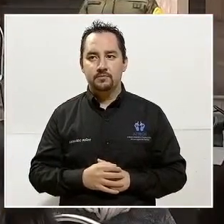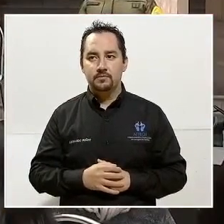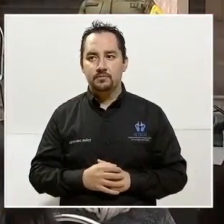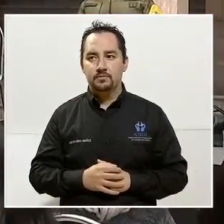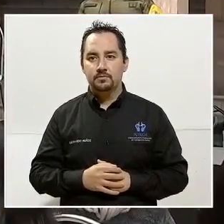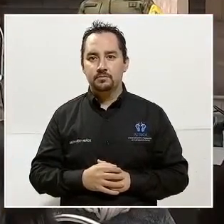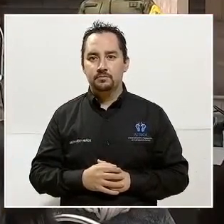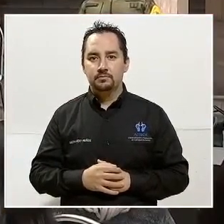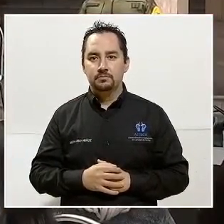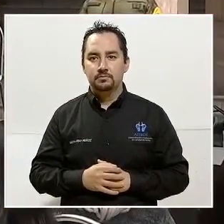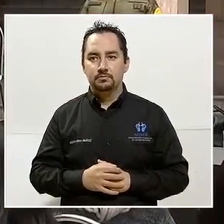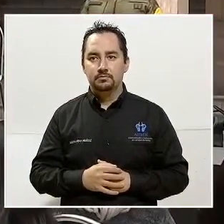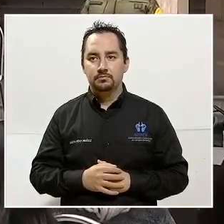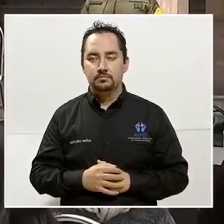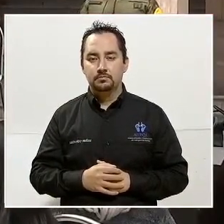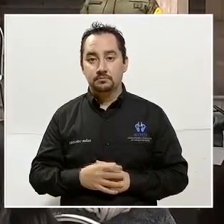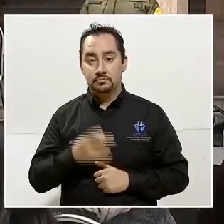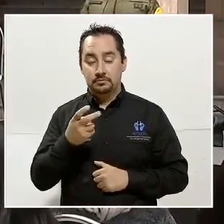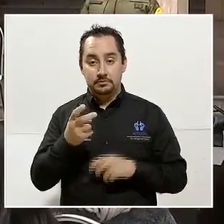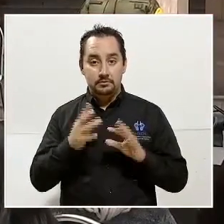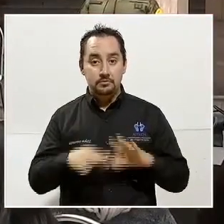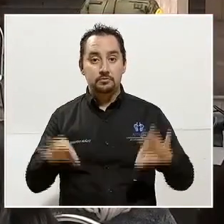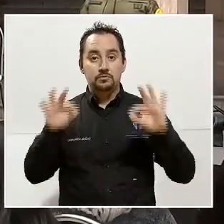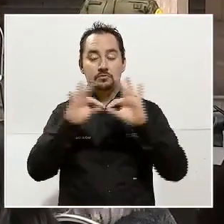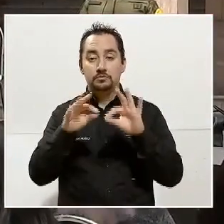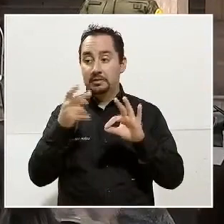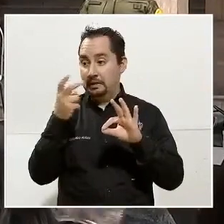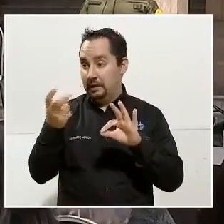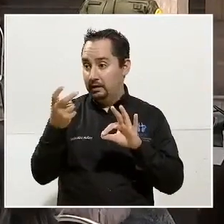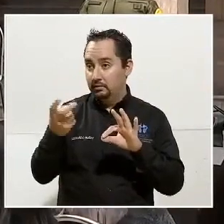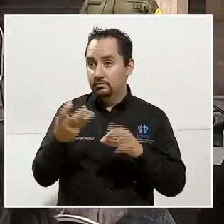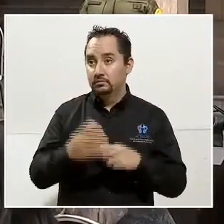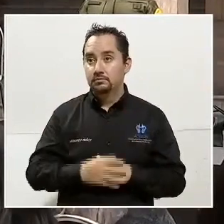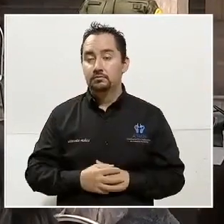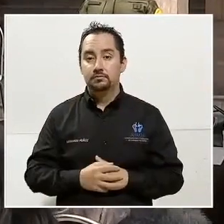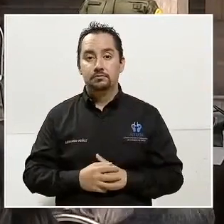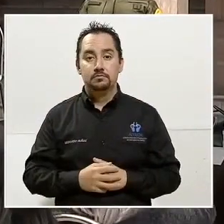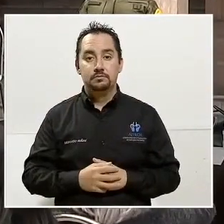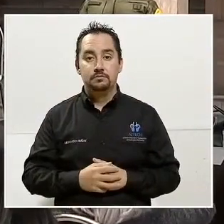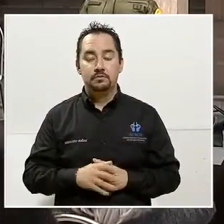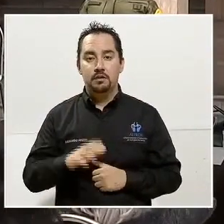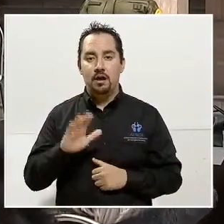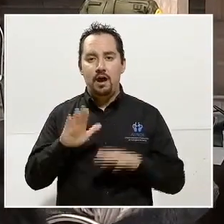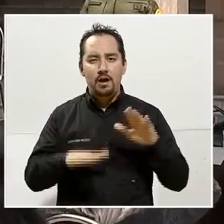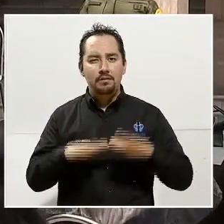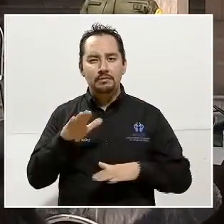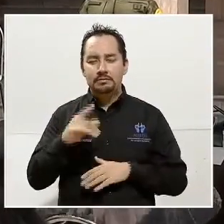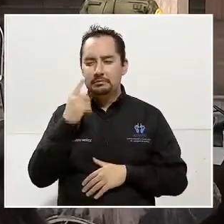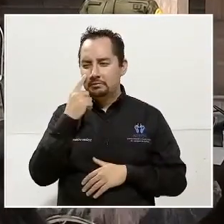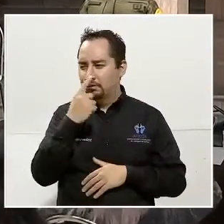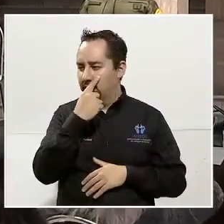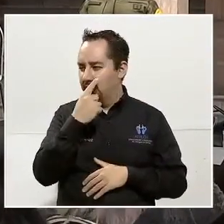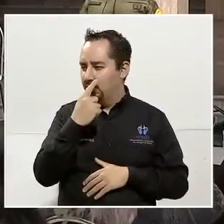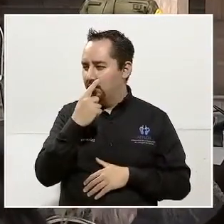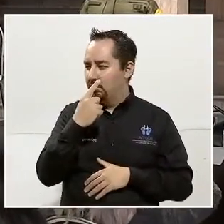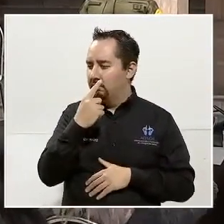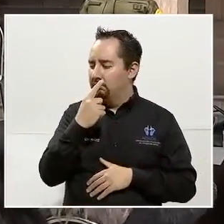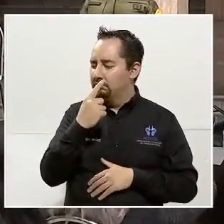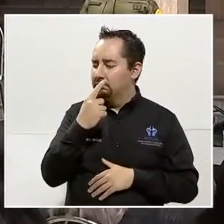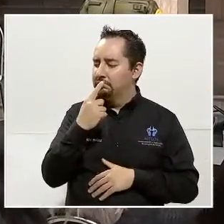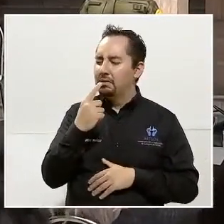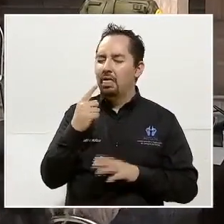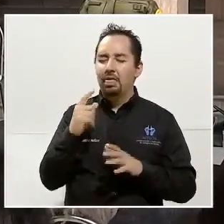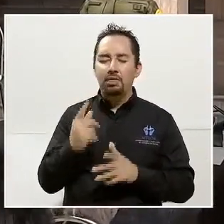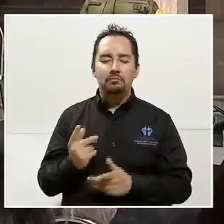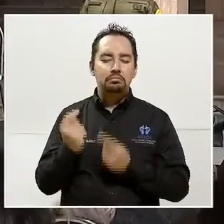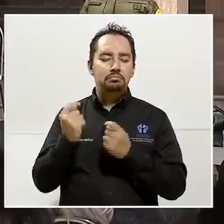inédito, importante. Estas cosas a veces no se toman en cuenta